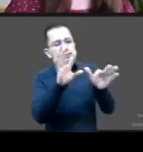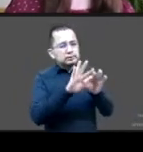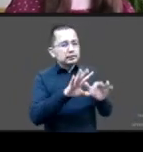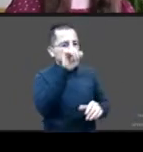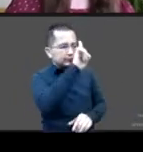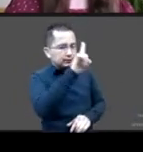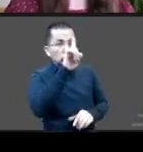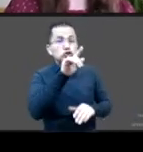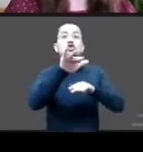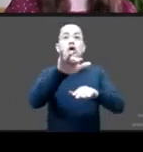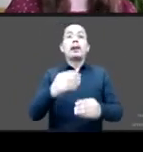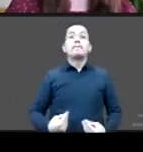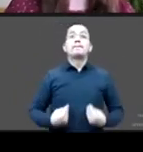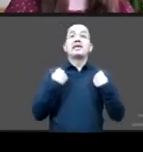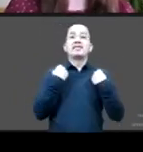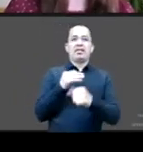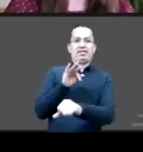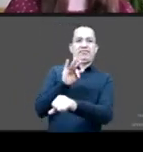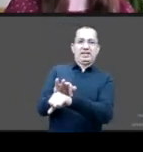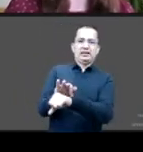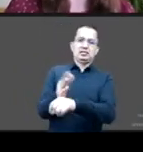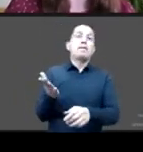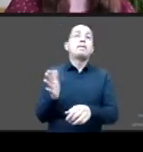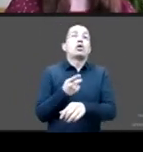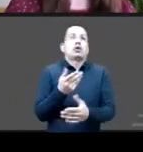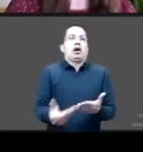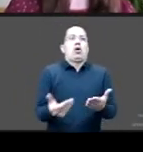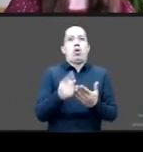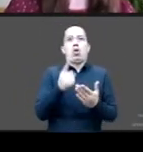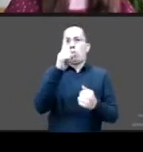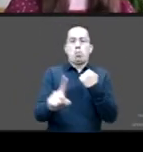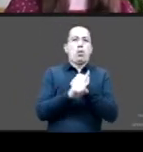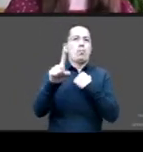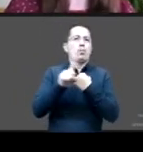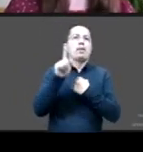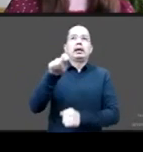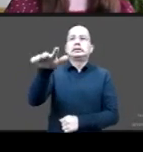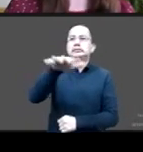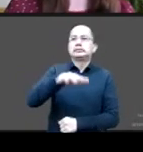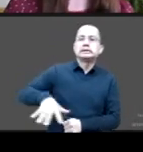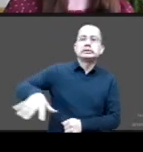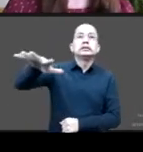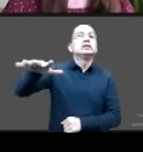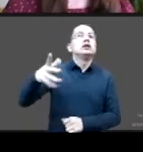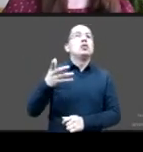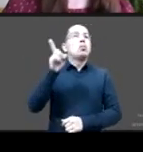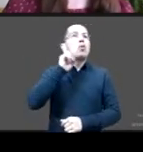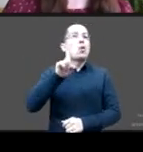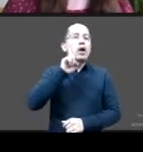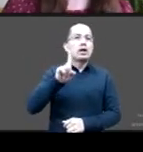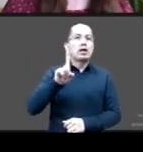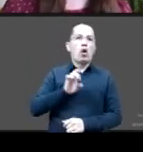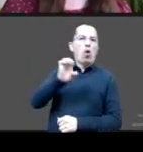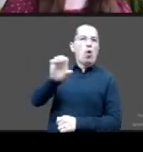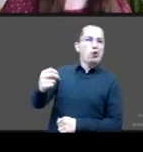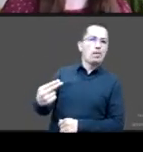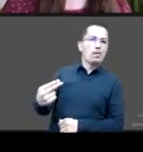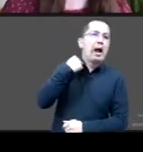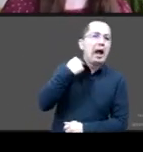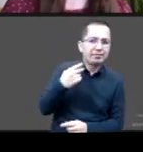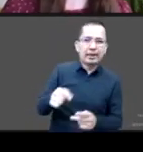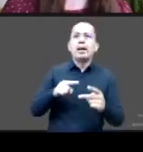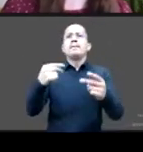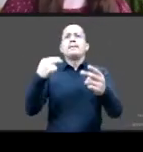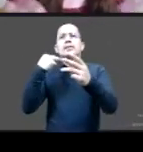problemática de estos homicidios feminicidios y suicidios que se están viviendo en la Ciudad de México se busca ¿no? dar